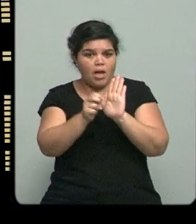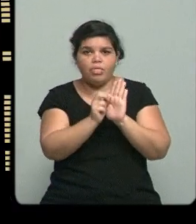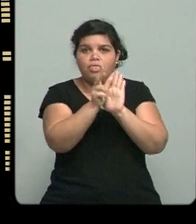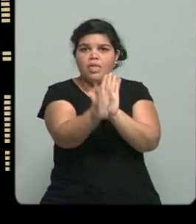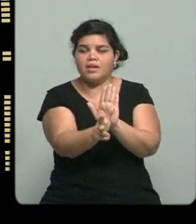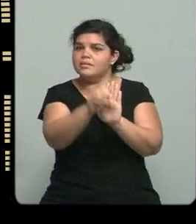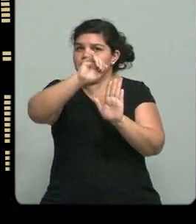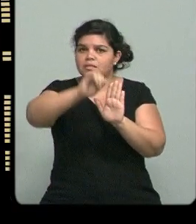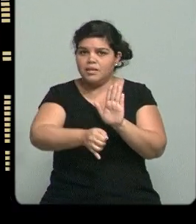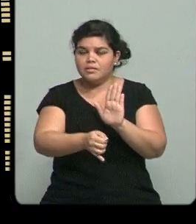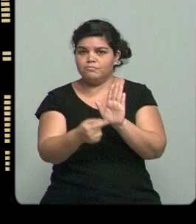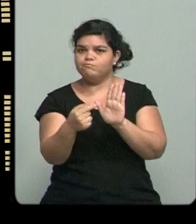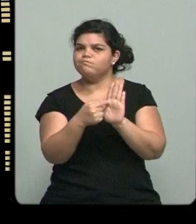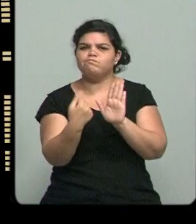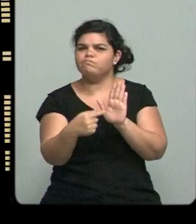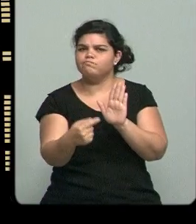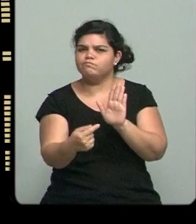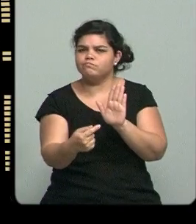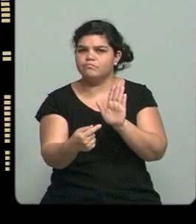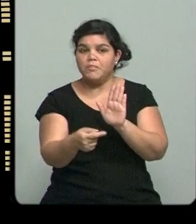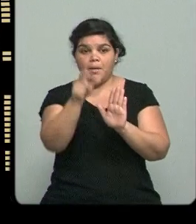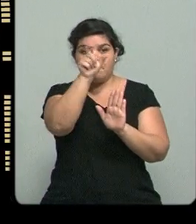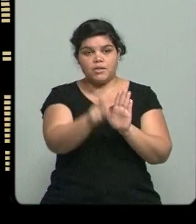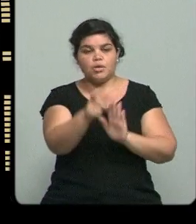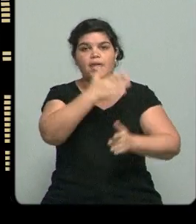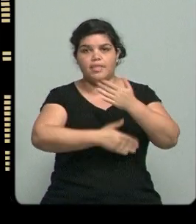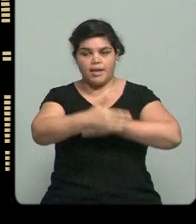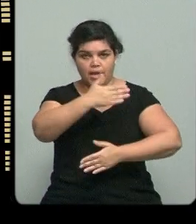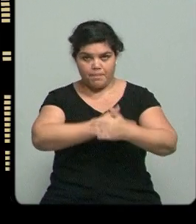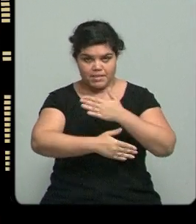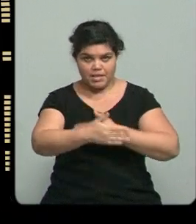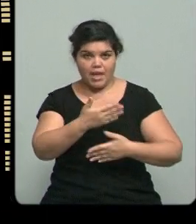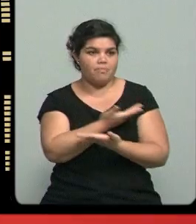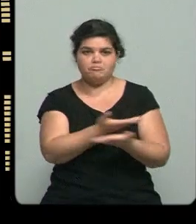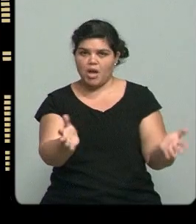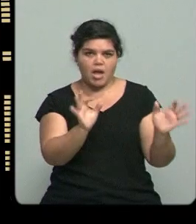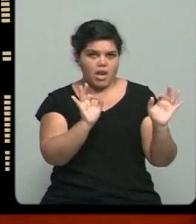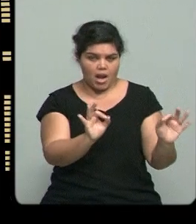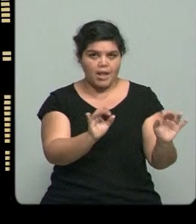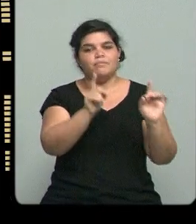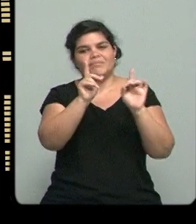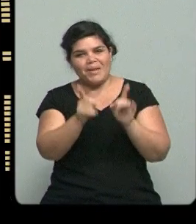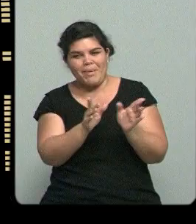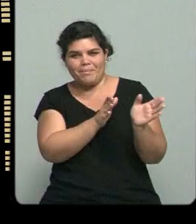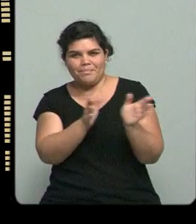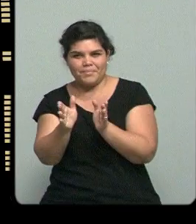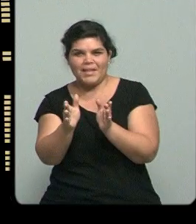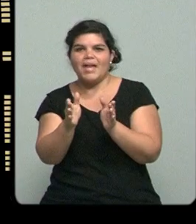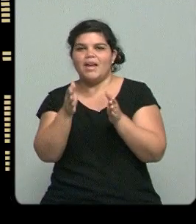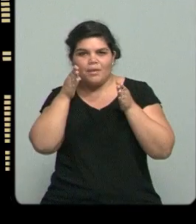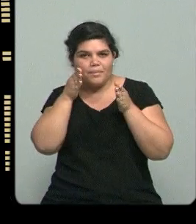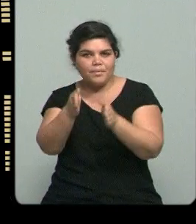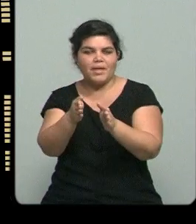muy contundentemente que las personas con discapacidad en general y con discapacidad intelectual en particular